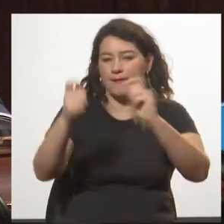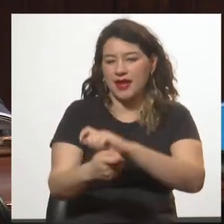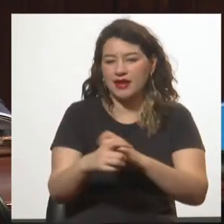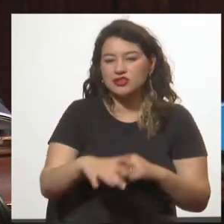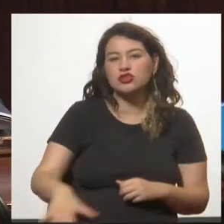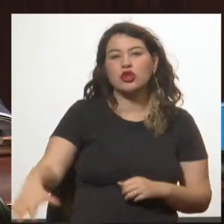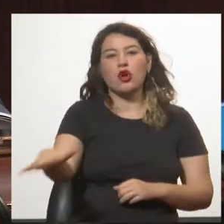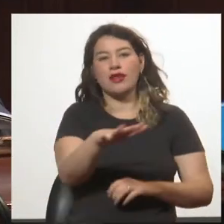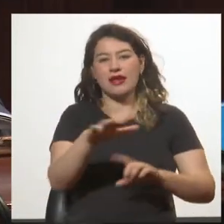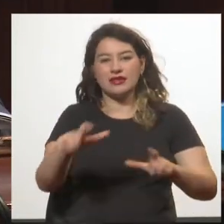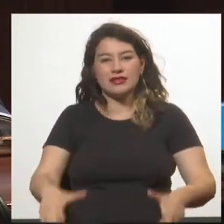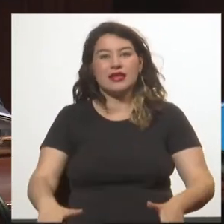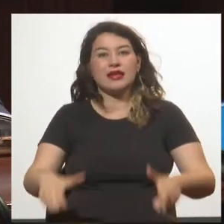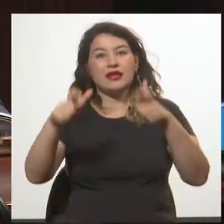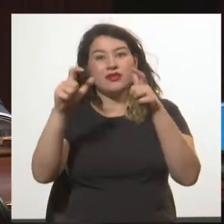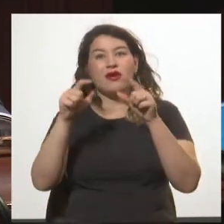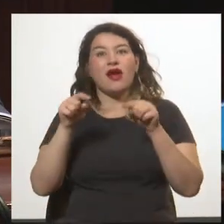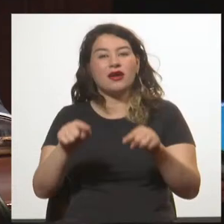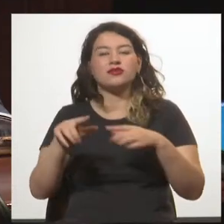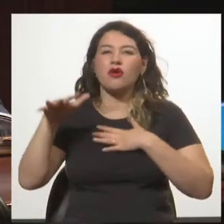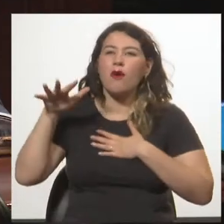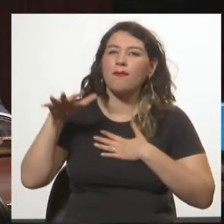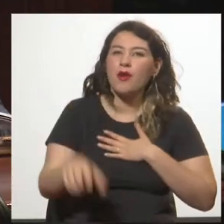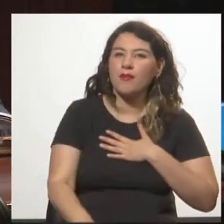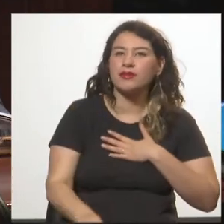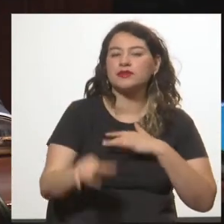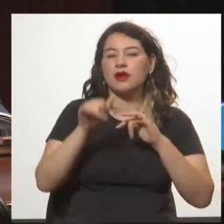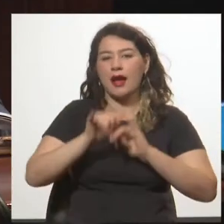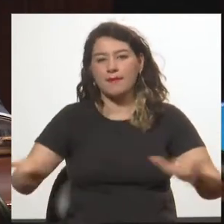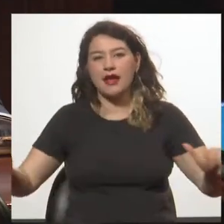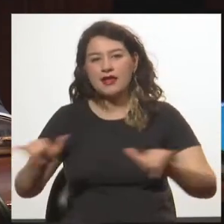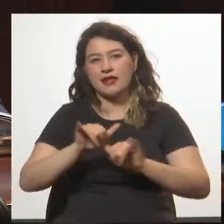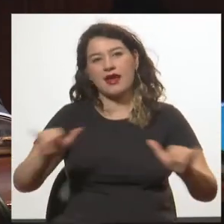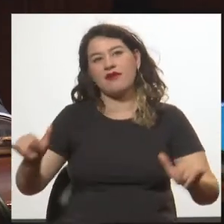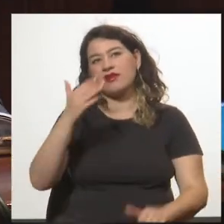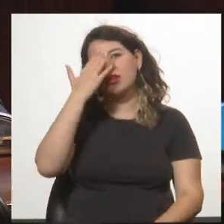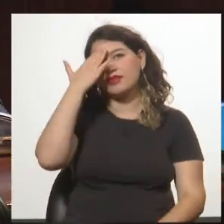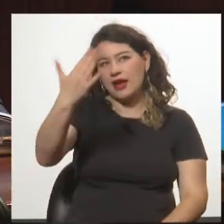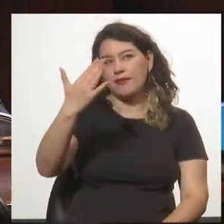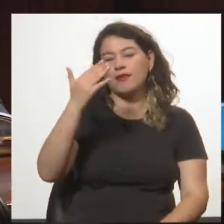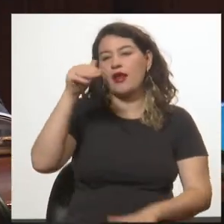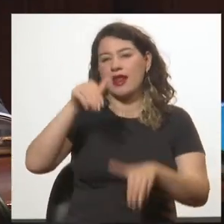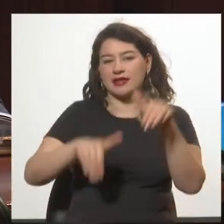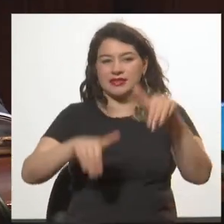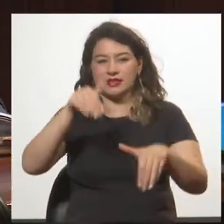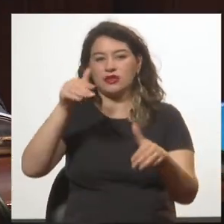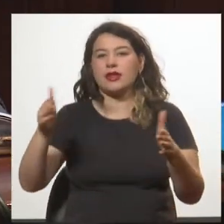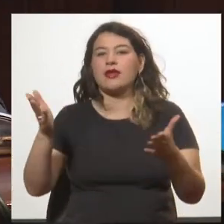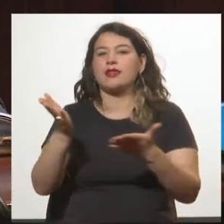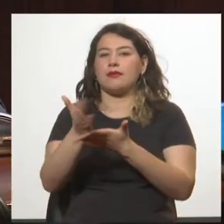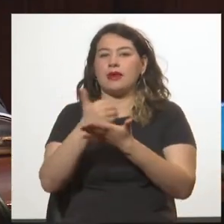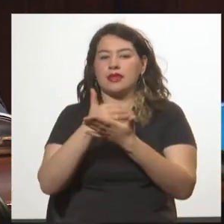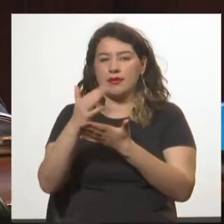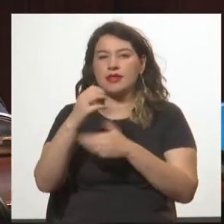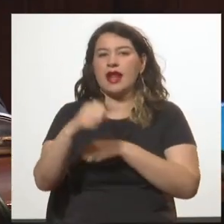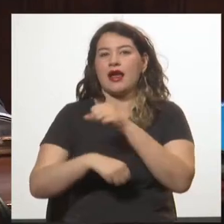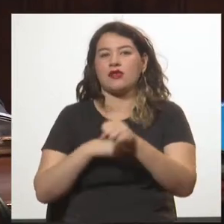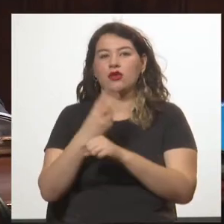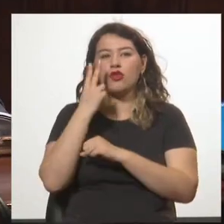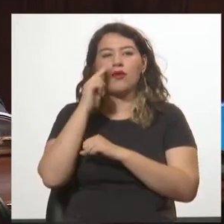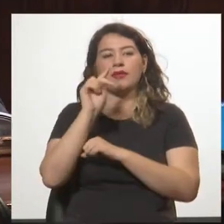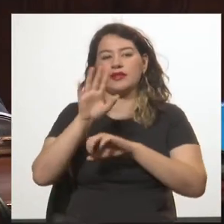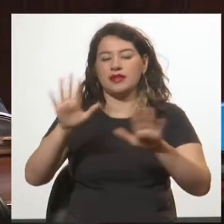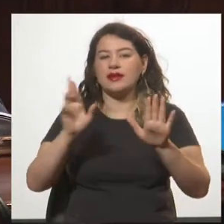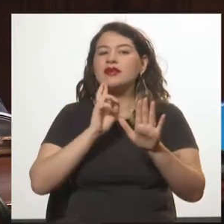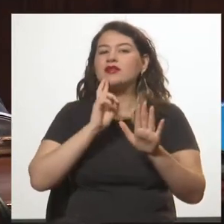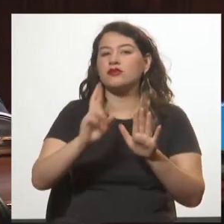la zona del cilindro había sido uno de los compromisos de campaña del frente amplio en las elecciones departamentales del 2010 de las que